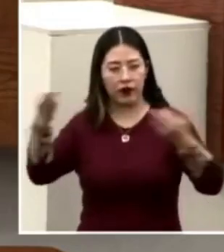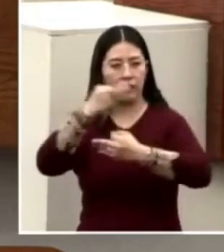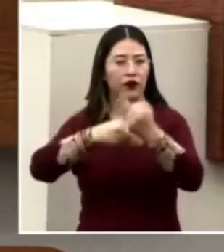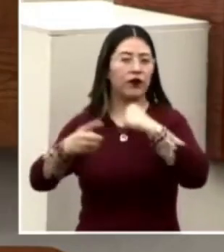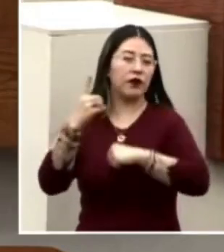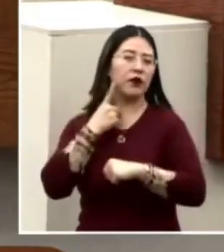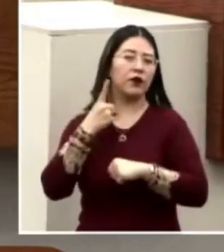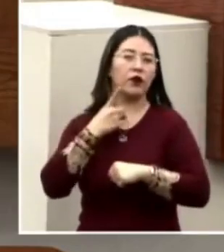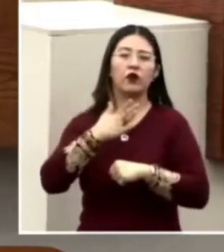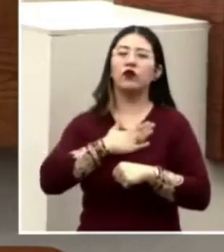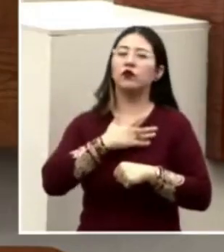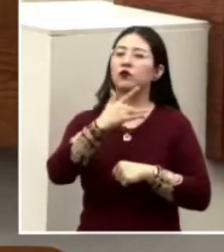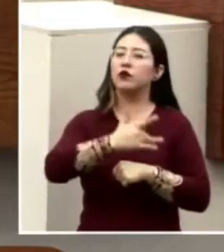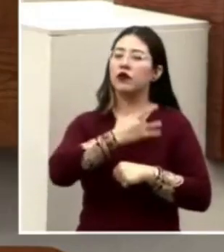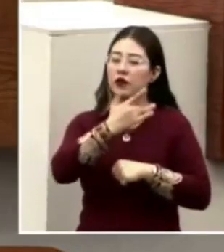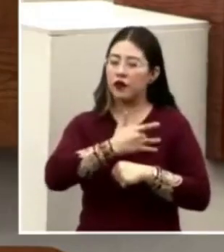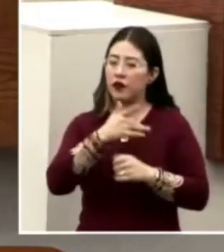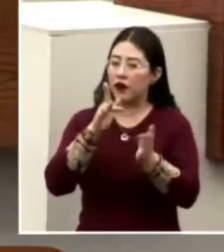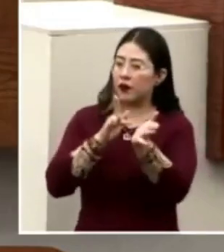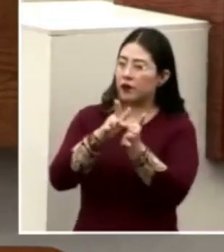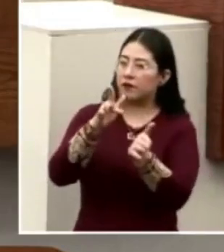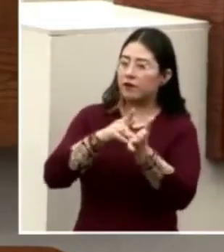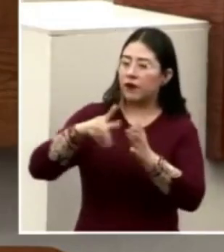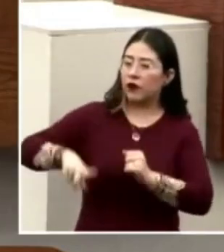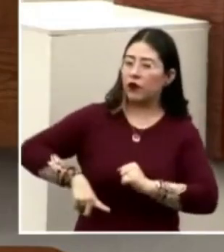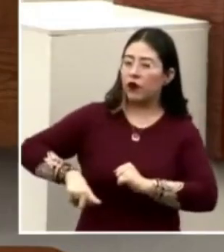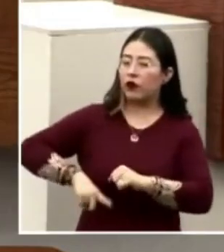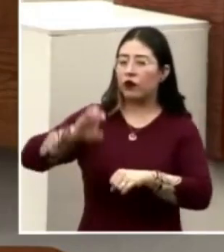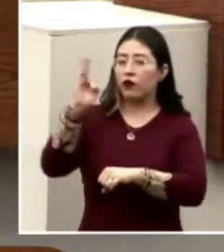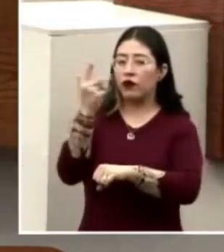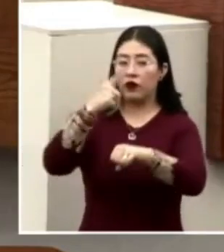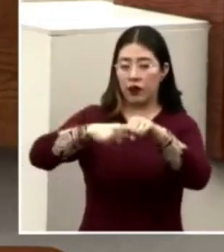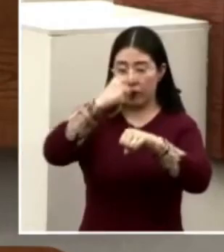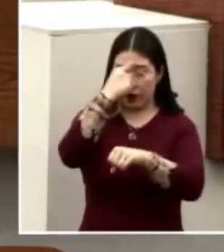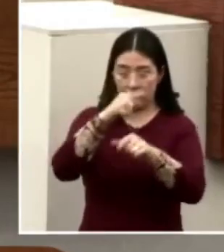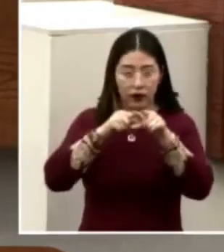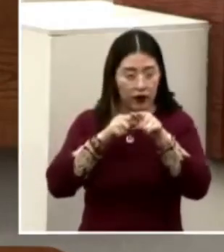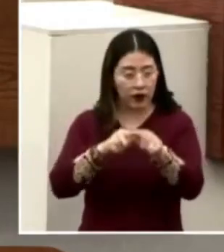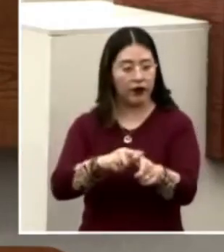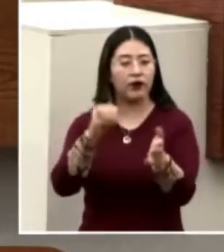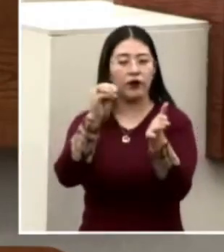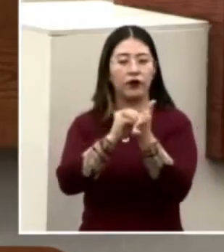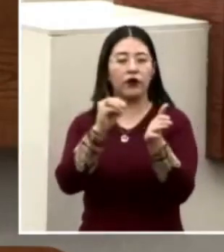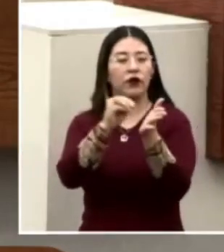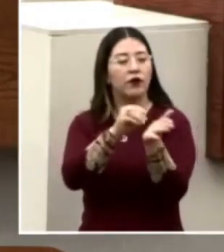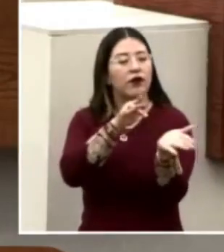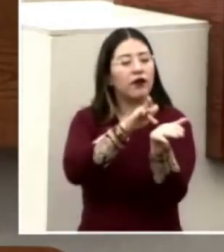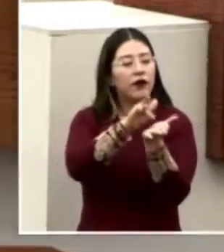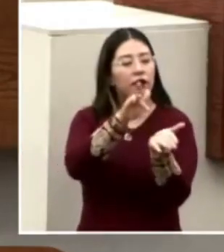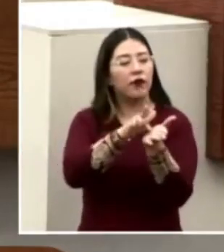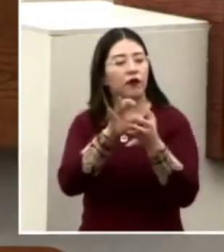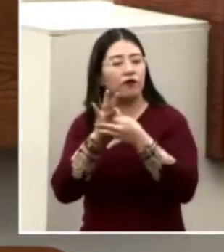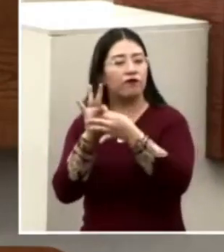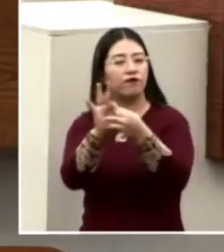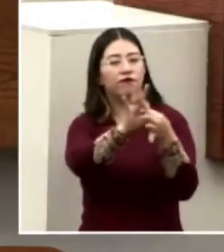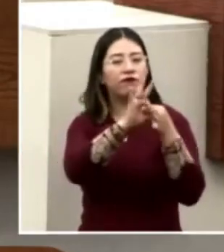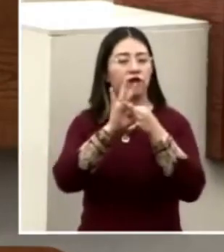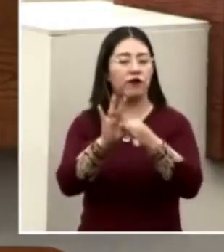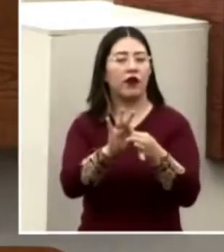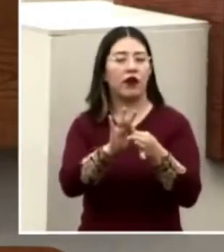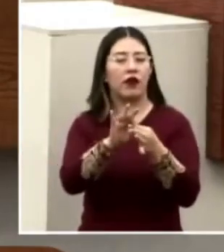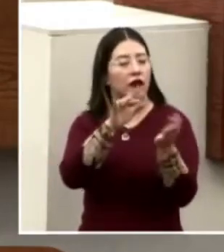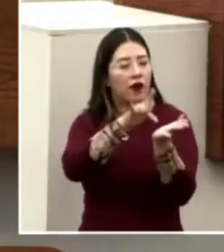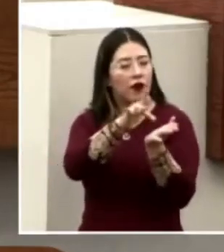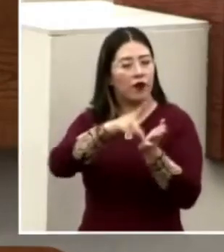la disposición del gobierno federal para seguir colaborando con el gobierno que encabeza el gobernador